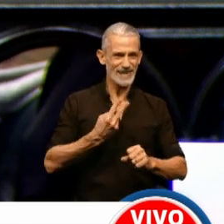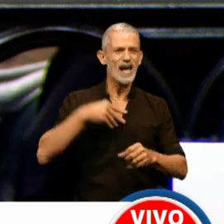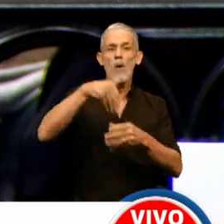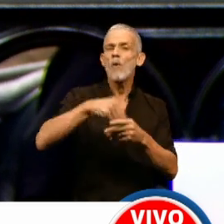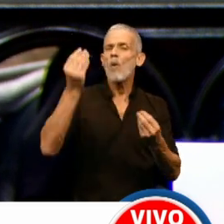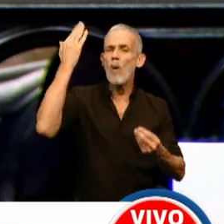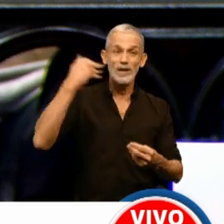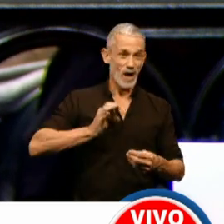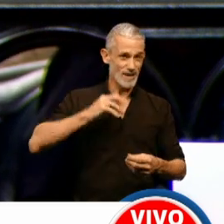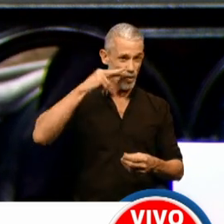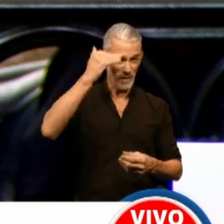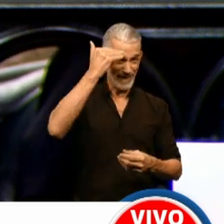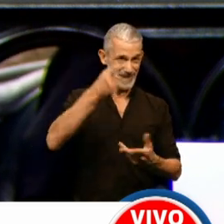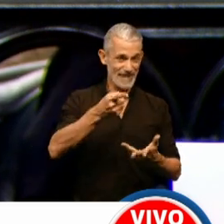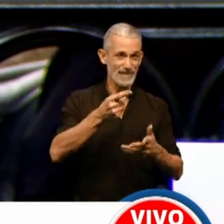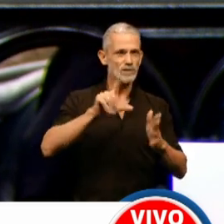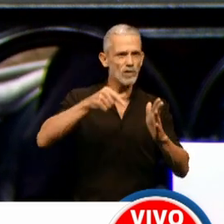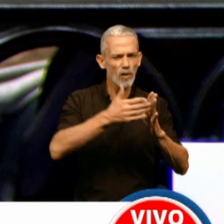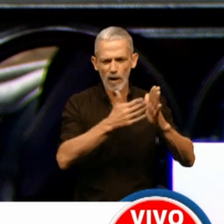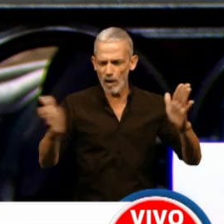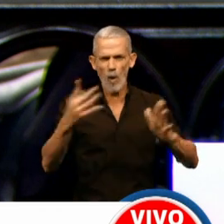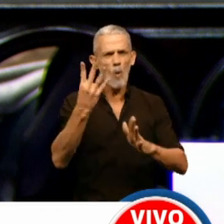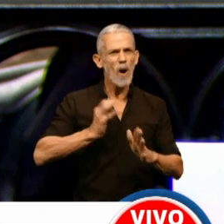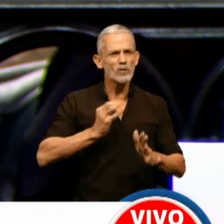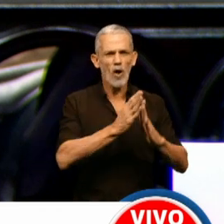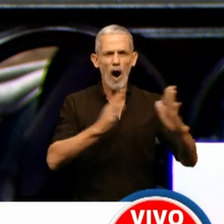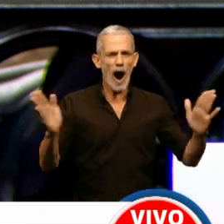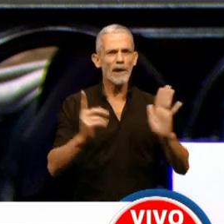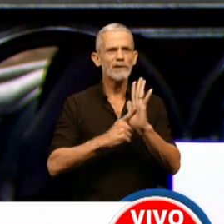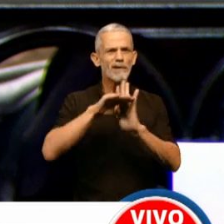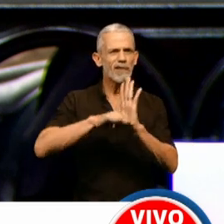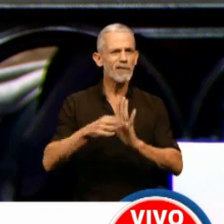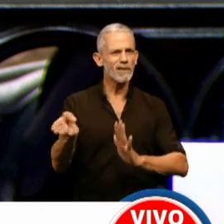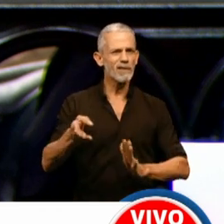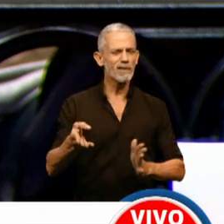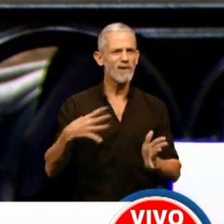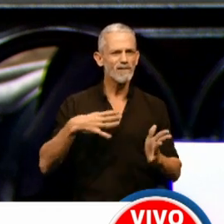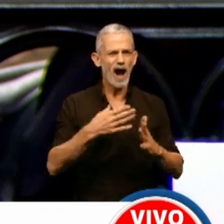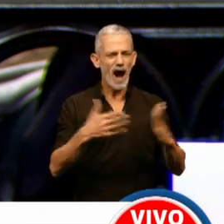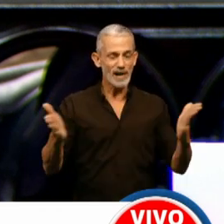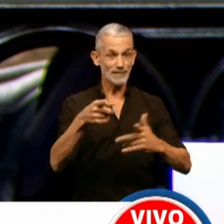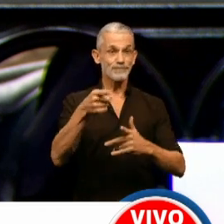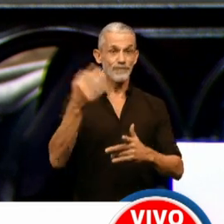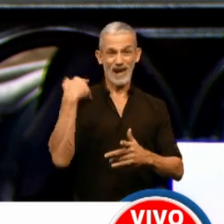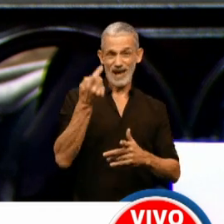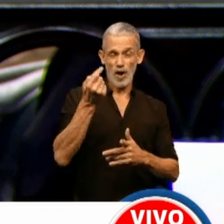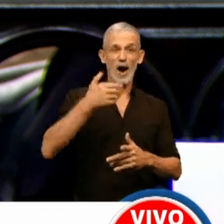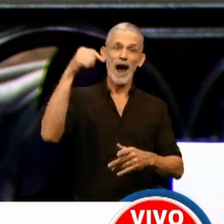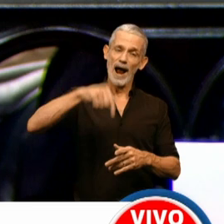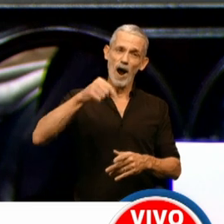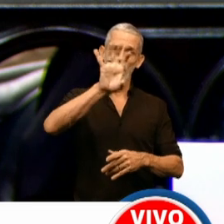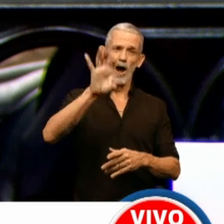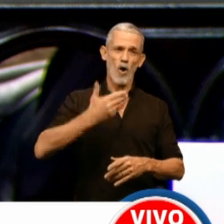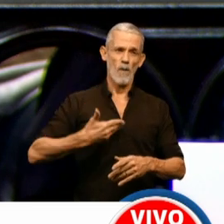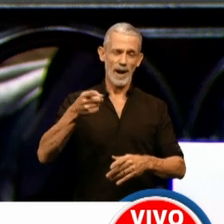el año 2015 y tardamos cuatro años en que fuera reglamentada recién nuestro actual gobernador